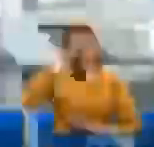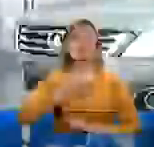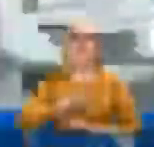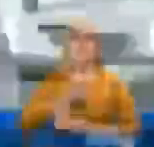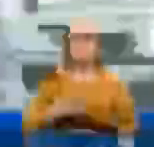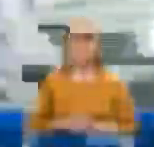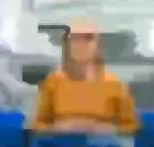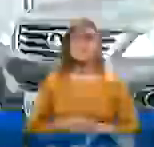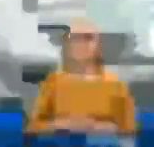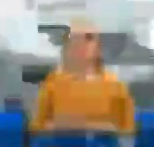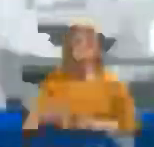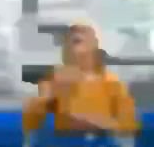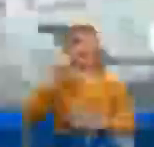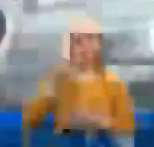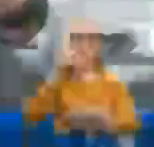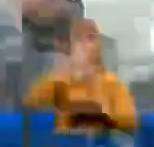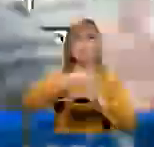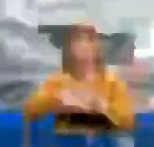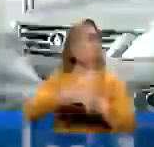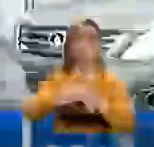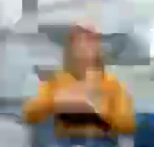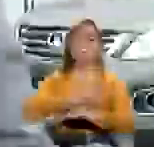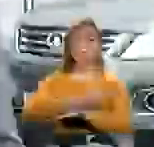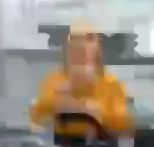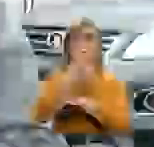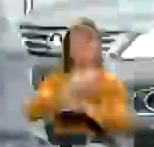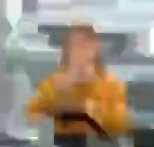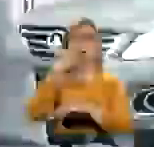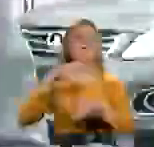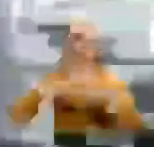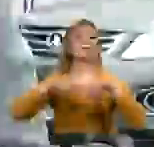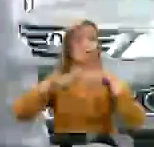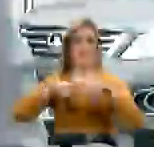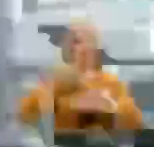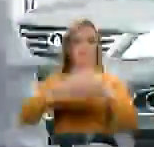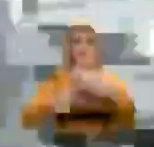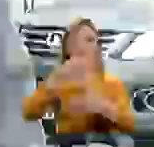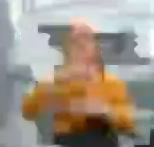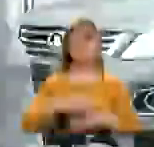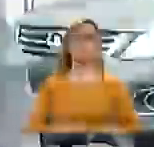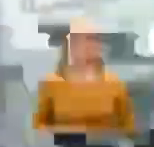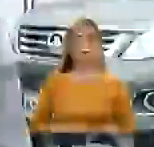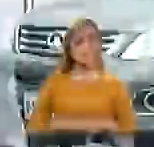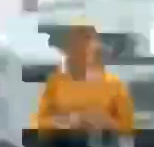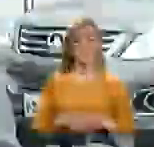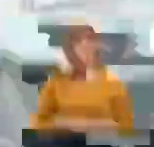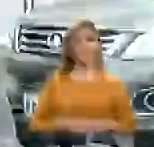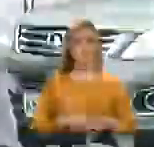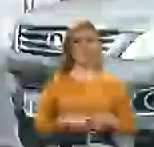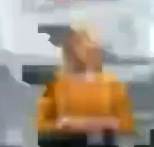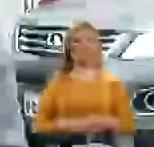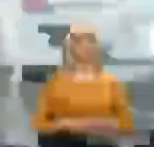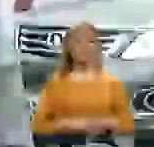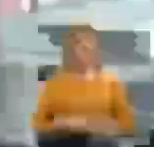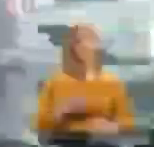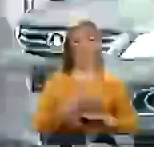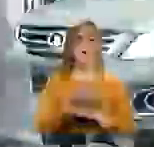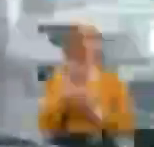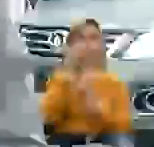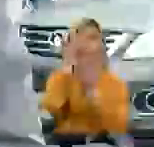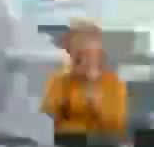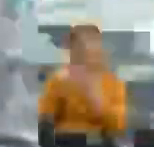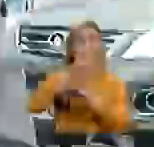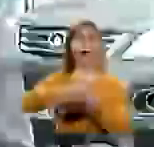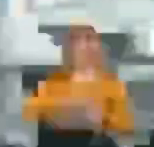vendrá, si no en las próximas horas, ya en los próximos días, de acuerdo a cómo avance esta audiencia de casación. Estaremos informándoles en